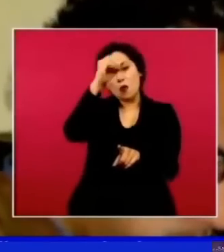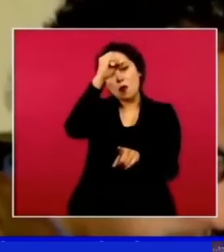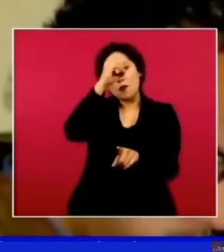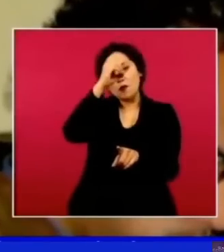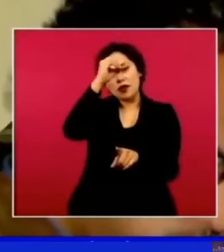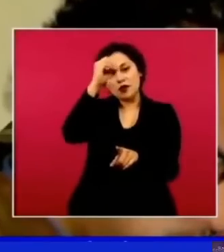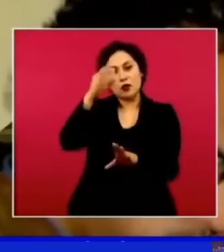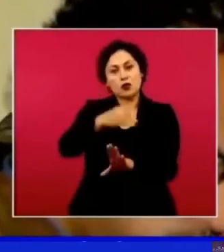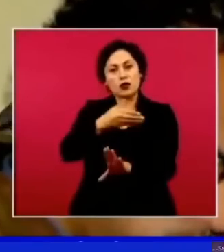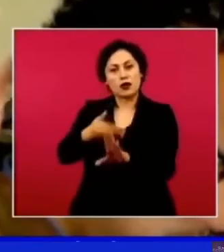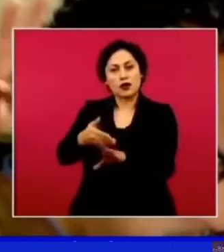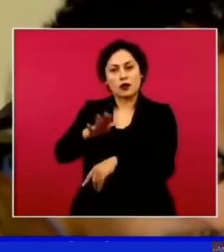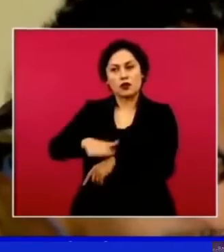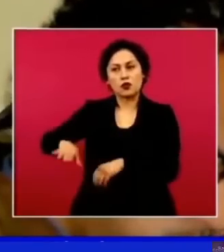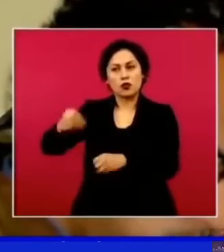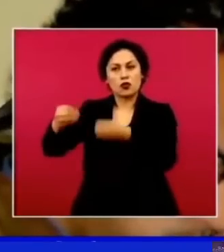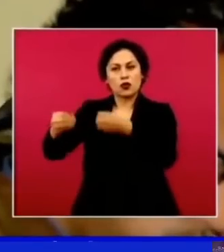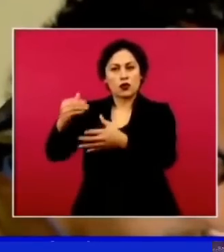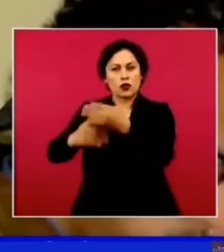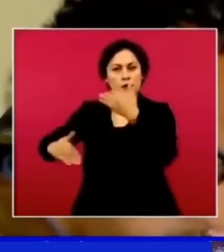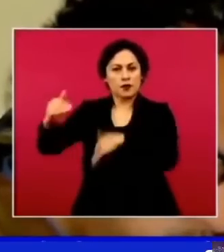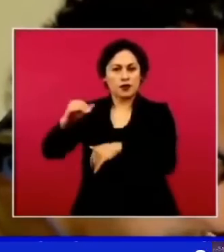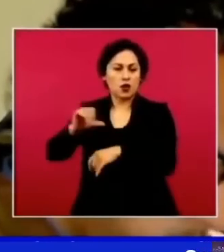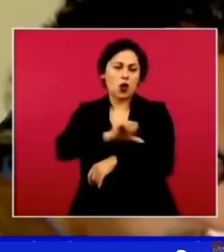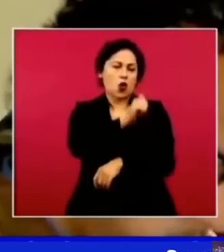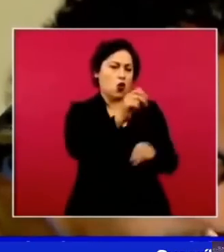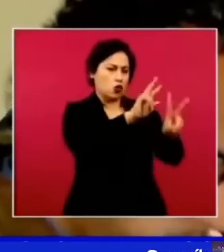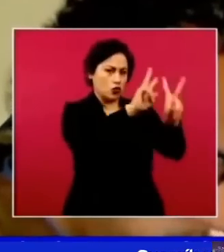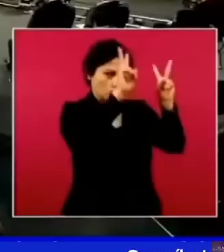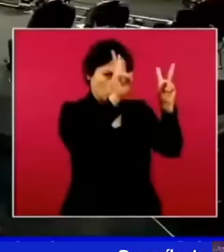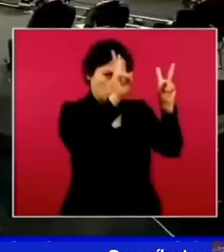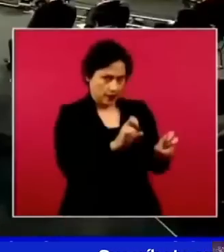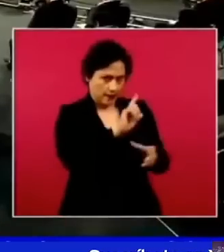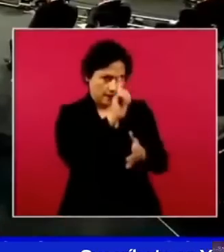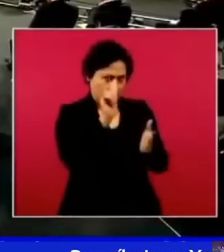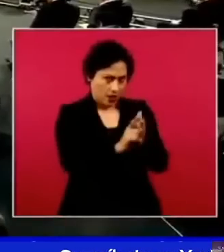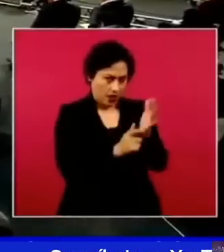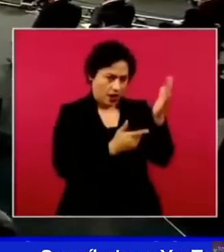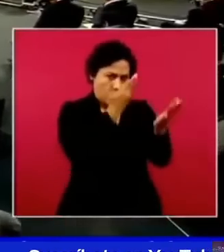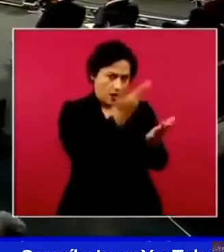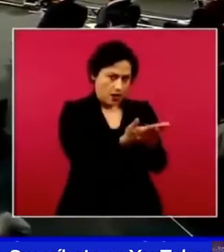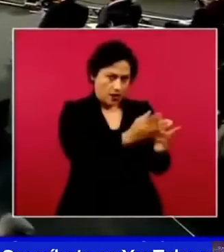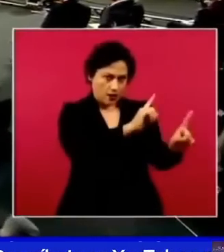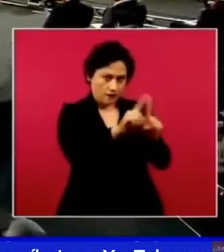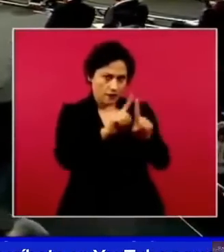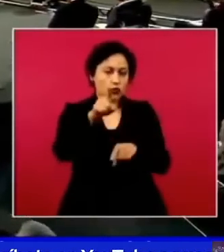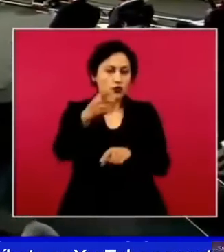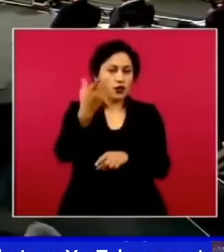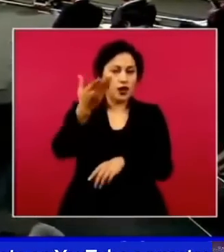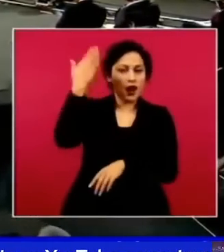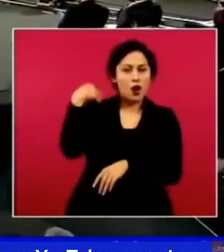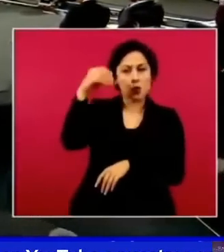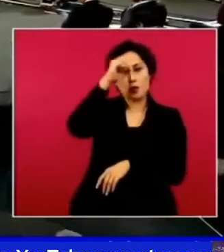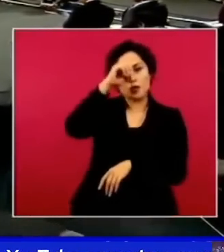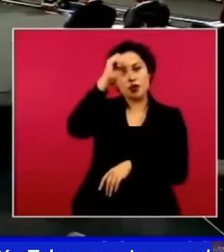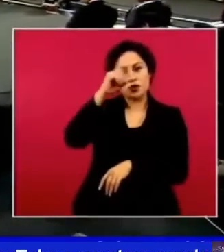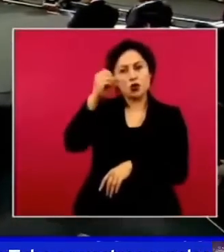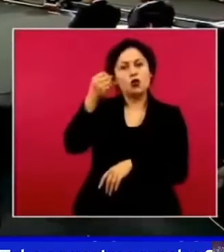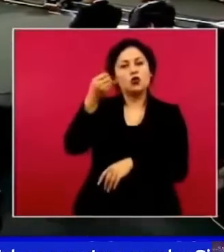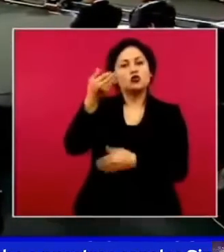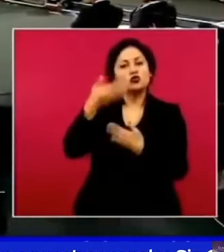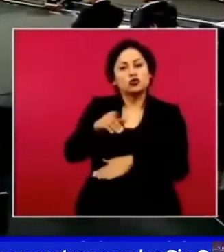tenido las y los ministros en otro tipo de iniciativas legales, donde usted los ha acusado, por ejemplo, de proteger